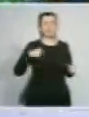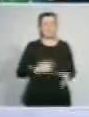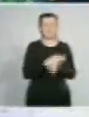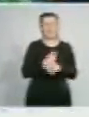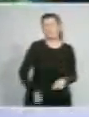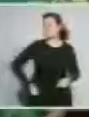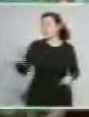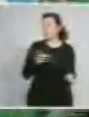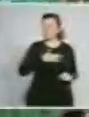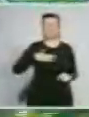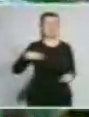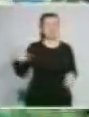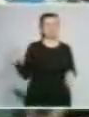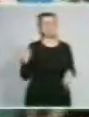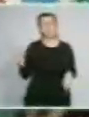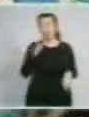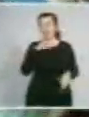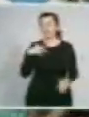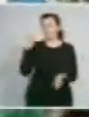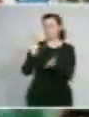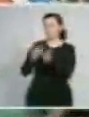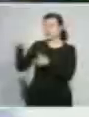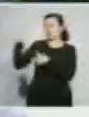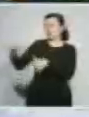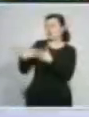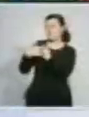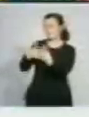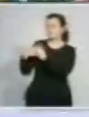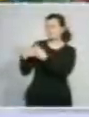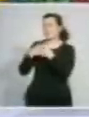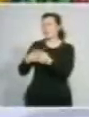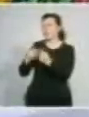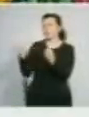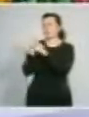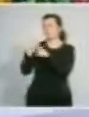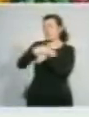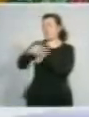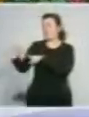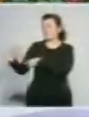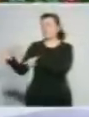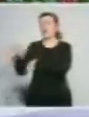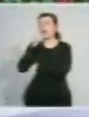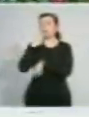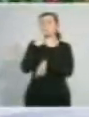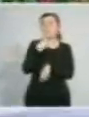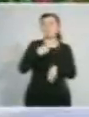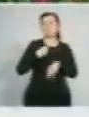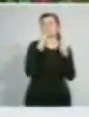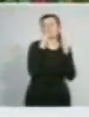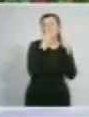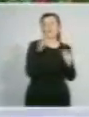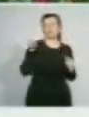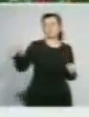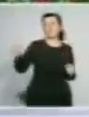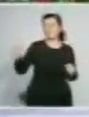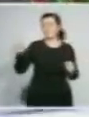jugar más. Ahora te toca a ti luchar con todos los demás. Ya me dirás qué tal te va y no